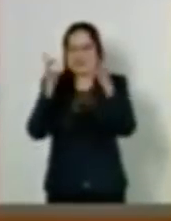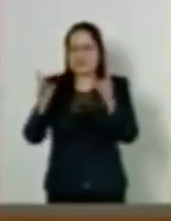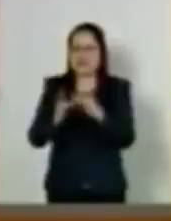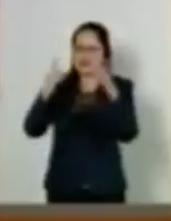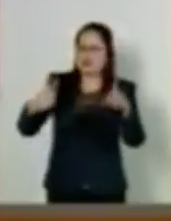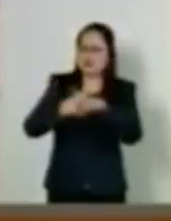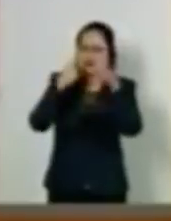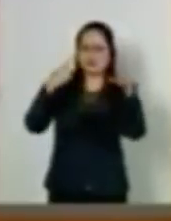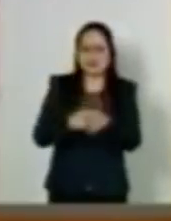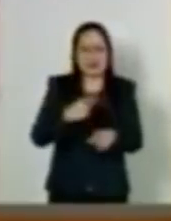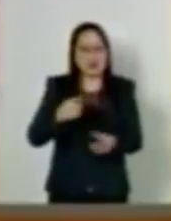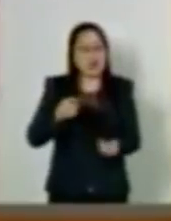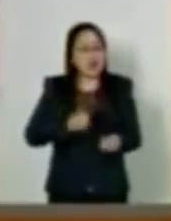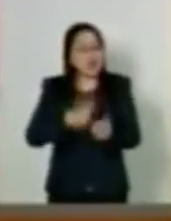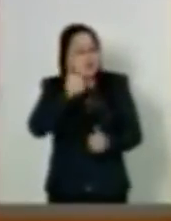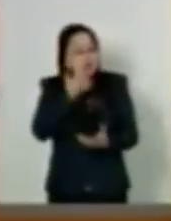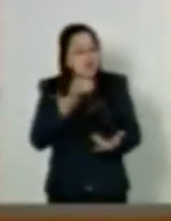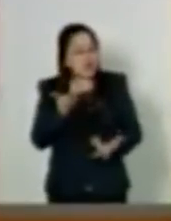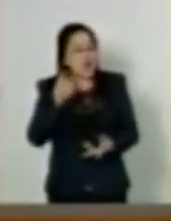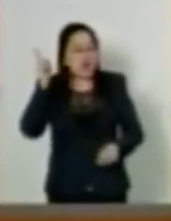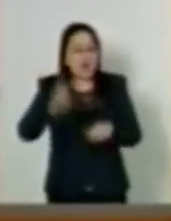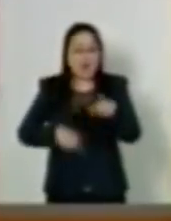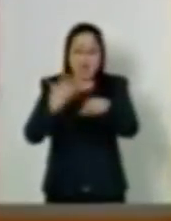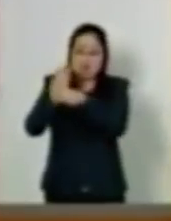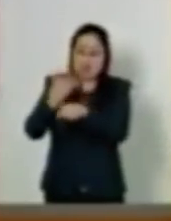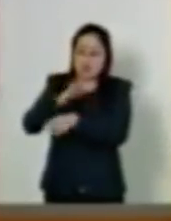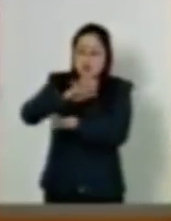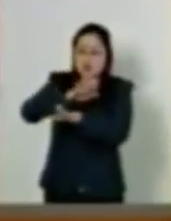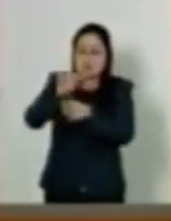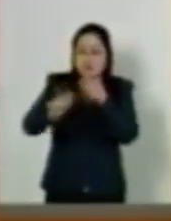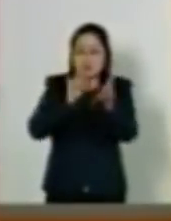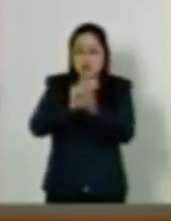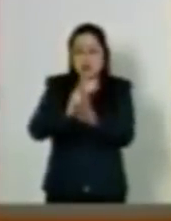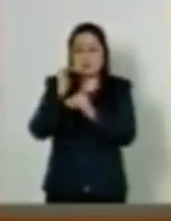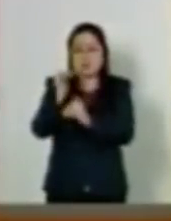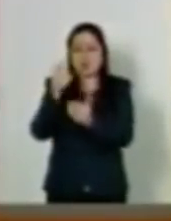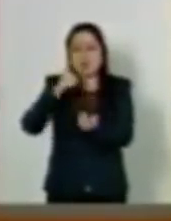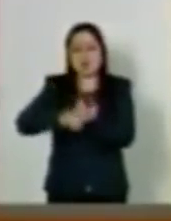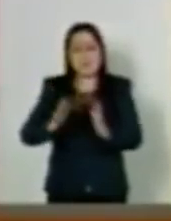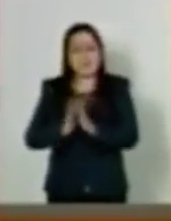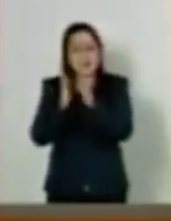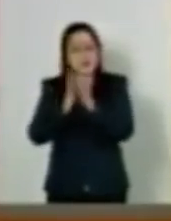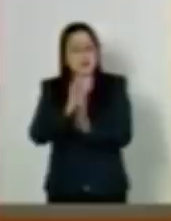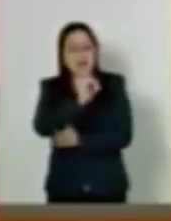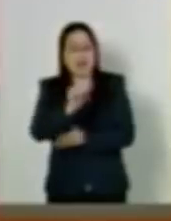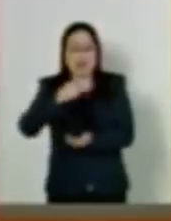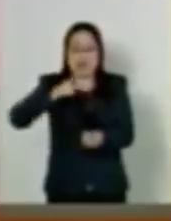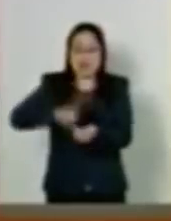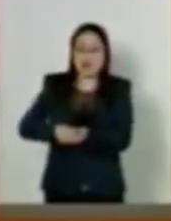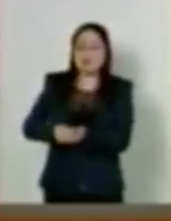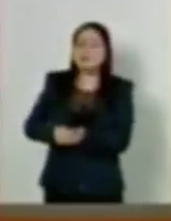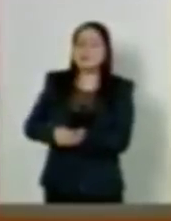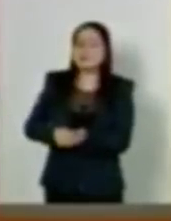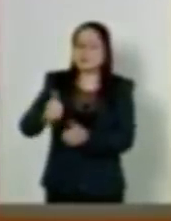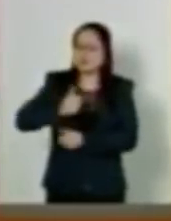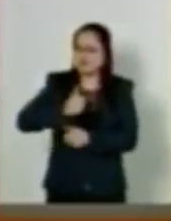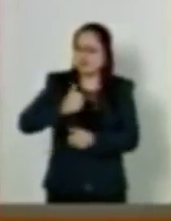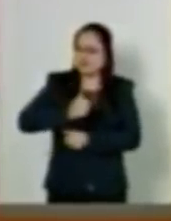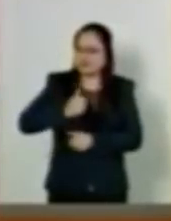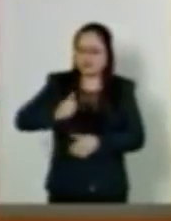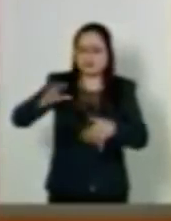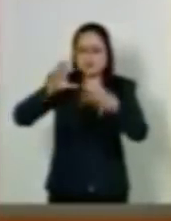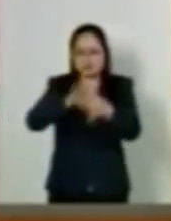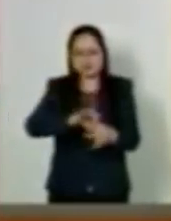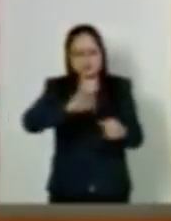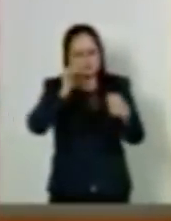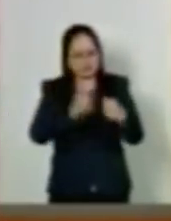atropellado que, bajo el espíritu de resolver la carencia de un marco legal que regule y limite la participación de las Fuerzas Armadas a efecto de evitar